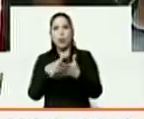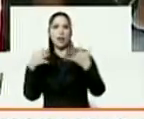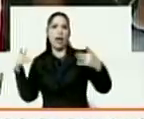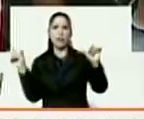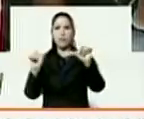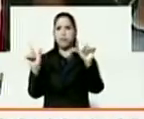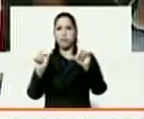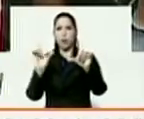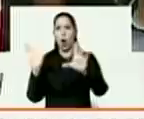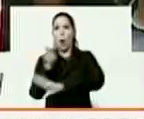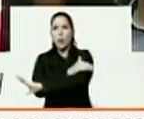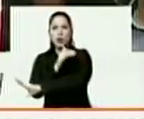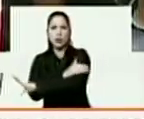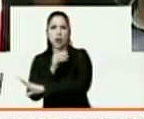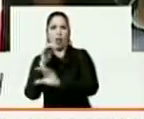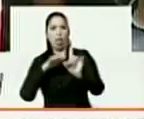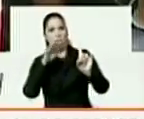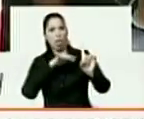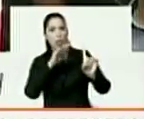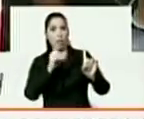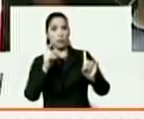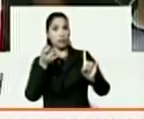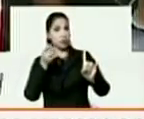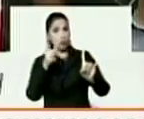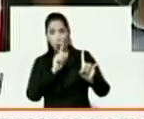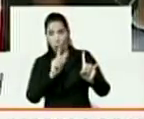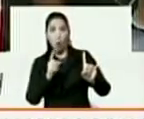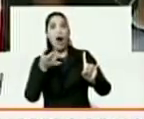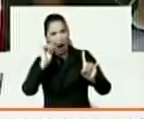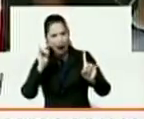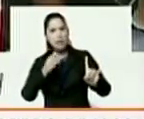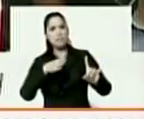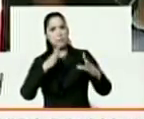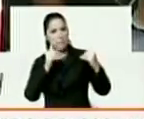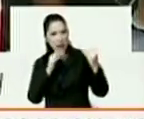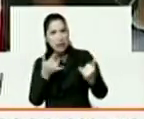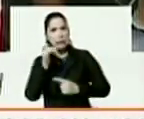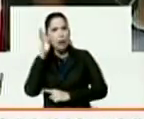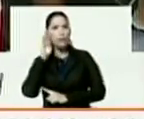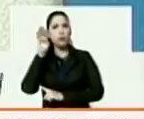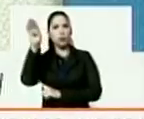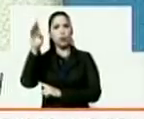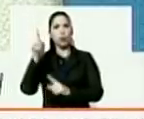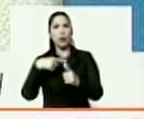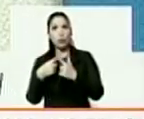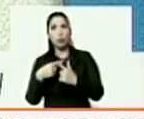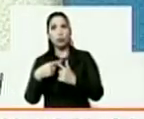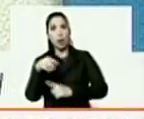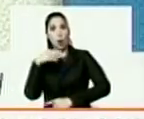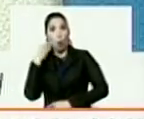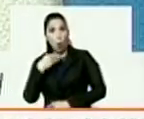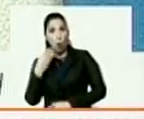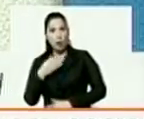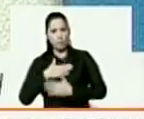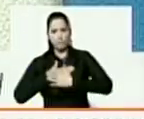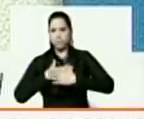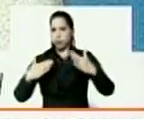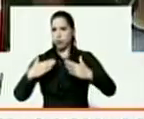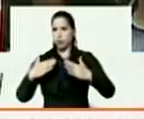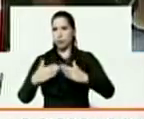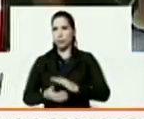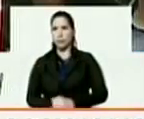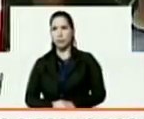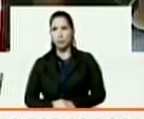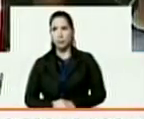medios de la derecha prefiero en esperanza prefieren el futuro que el miedo y están dispuestos a enfrentar